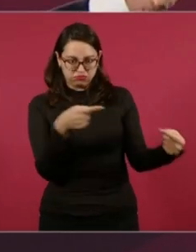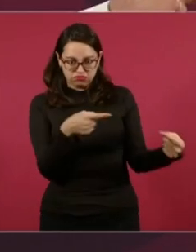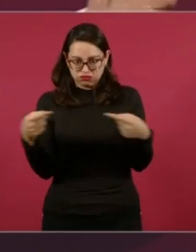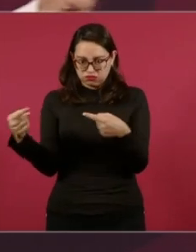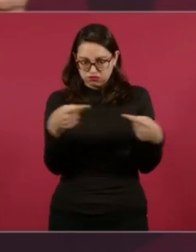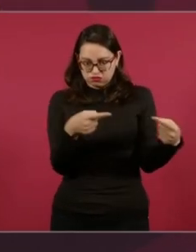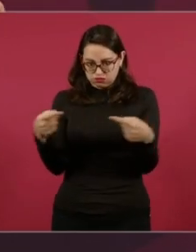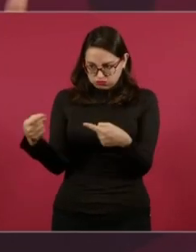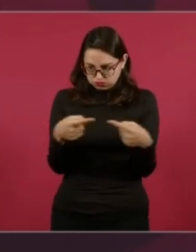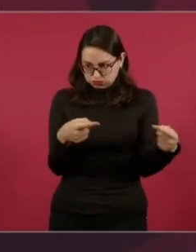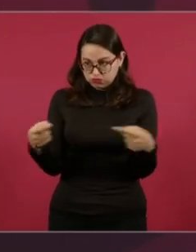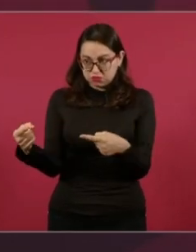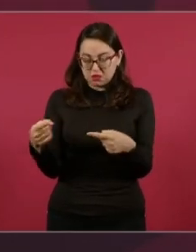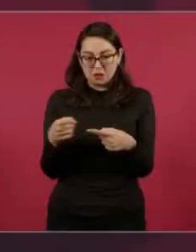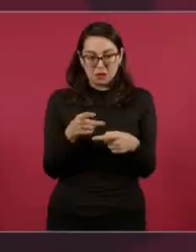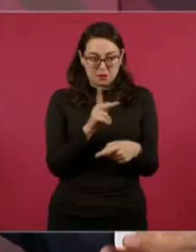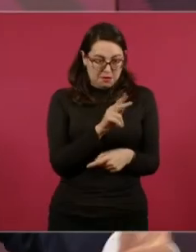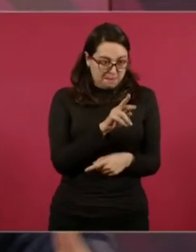Encuestas.